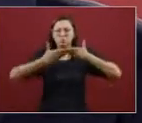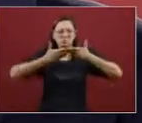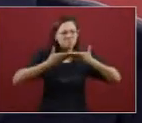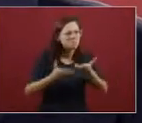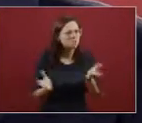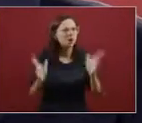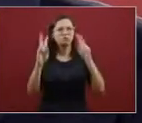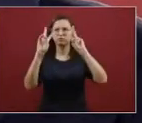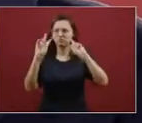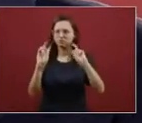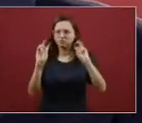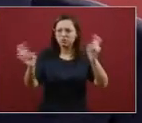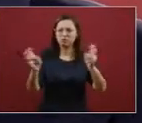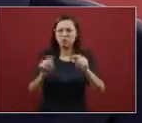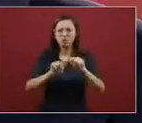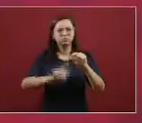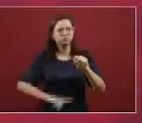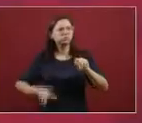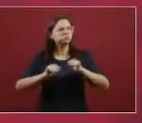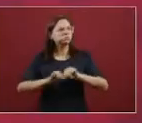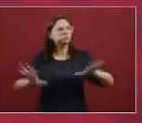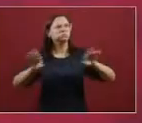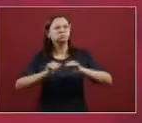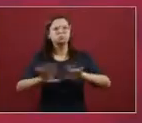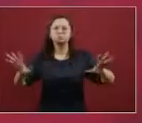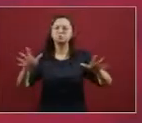de el país